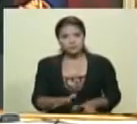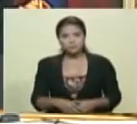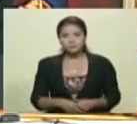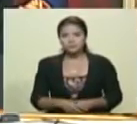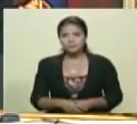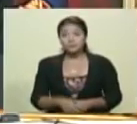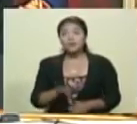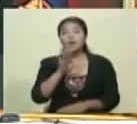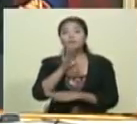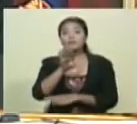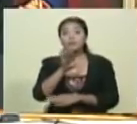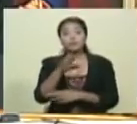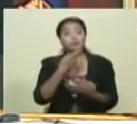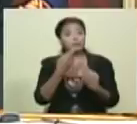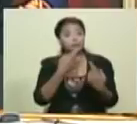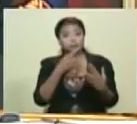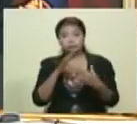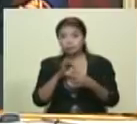el futuro de nuestras relaciones,